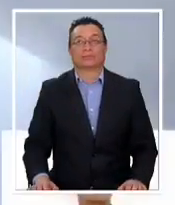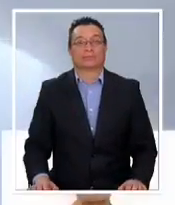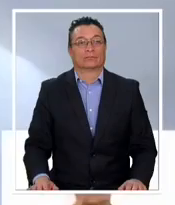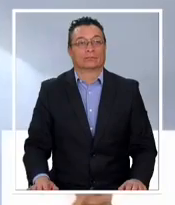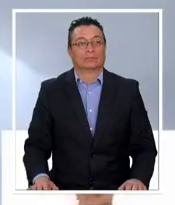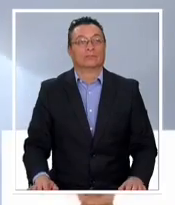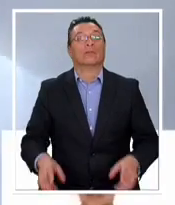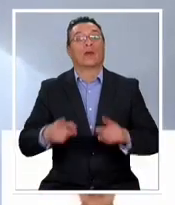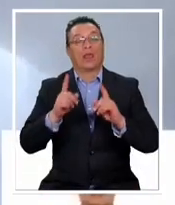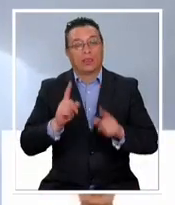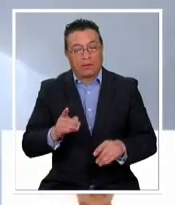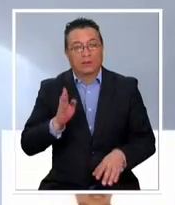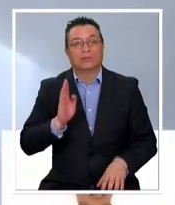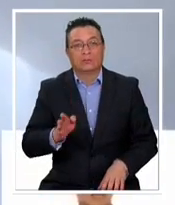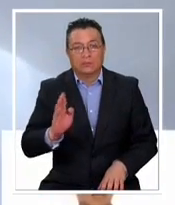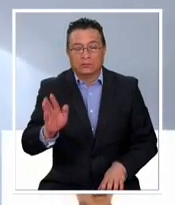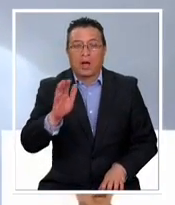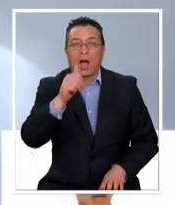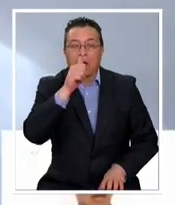hay que mantener